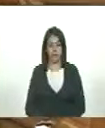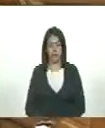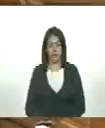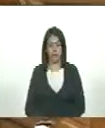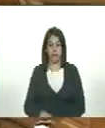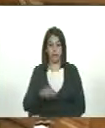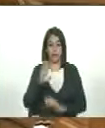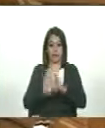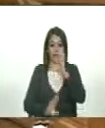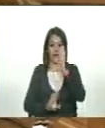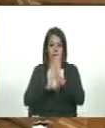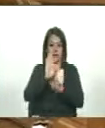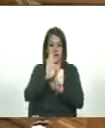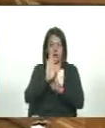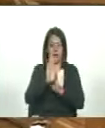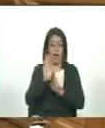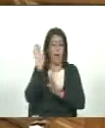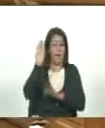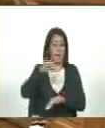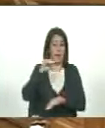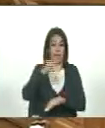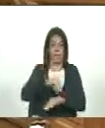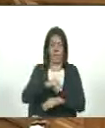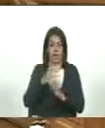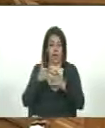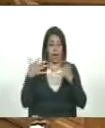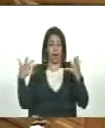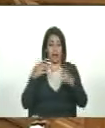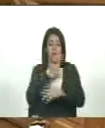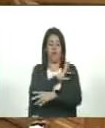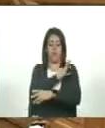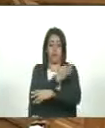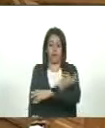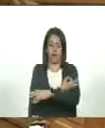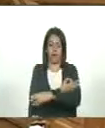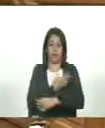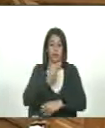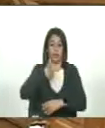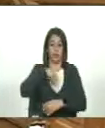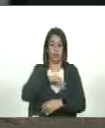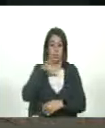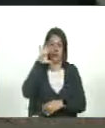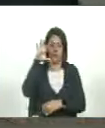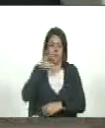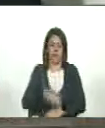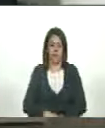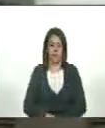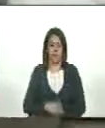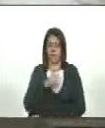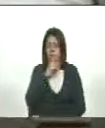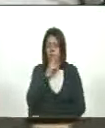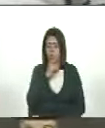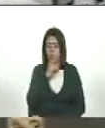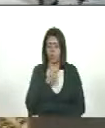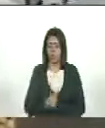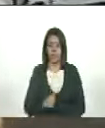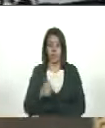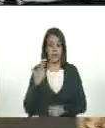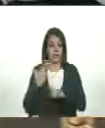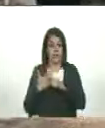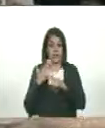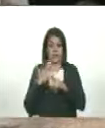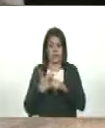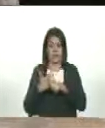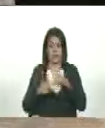y a desarrollar sobre todo las grandes potencialidades de nuestra patria, que no existan amenazas